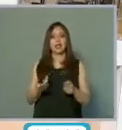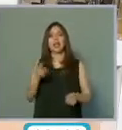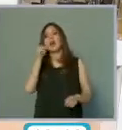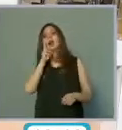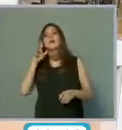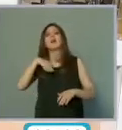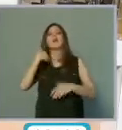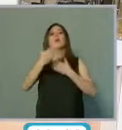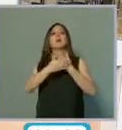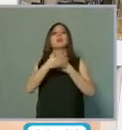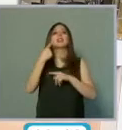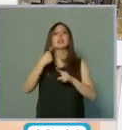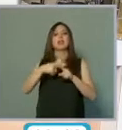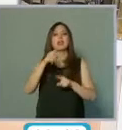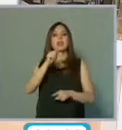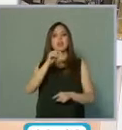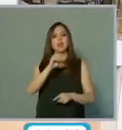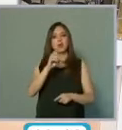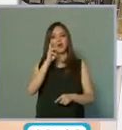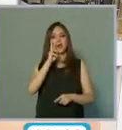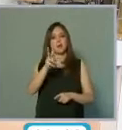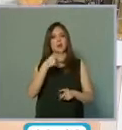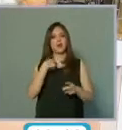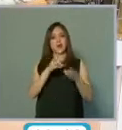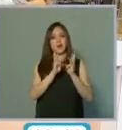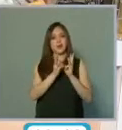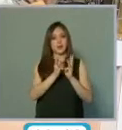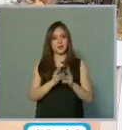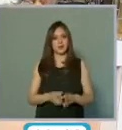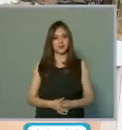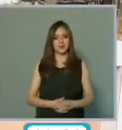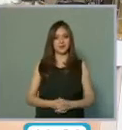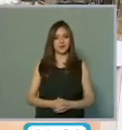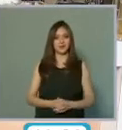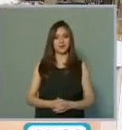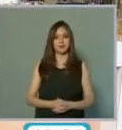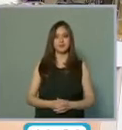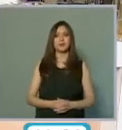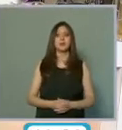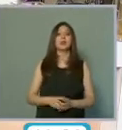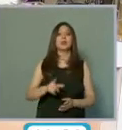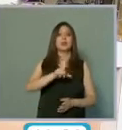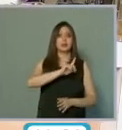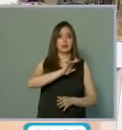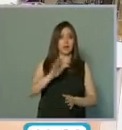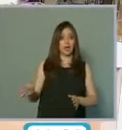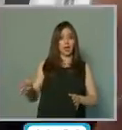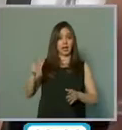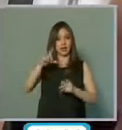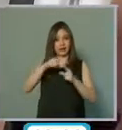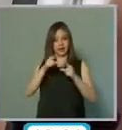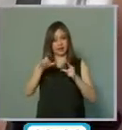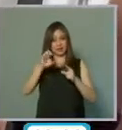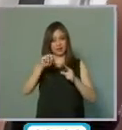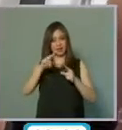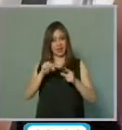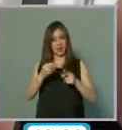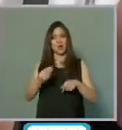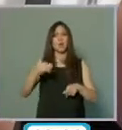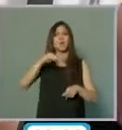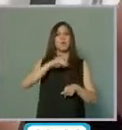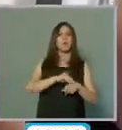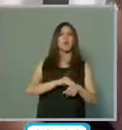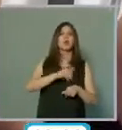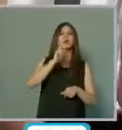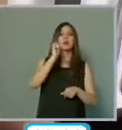nos escriban al WhatsApp para que tengamos tío también. Ay, ya está el tío. Ok. Ojo, vamos a agregar espinaca. Vamos a agregar también la que sigue